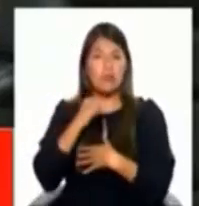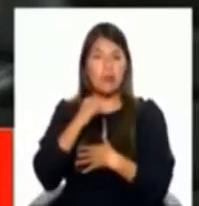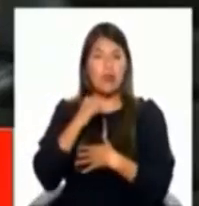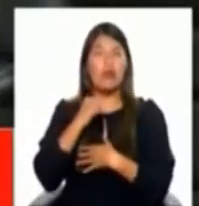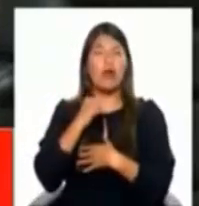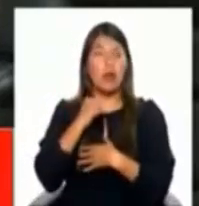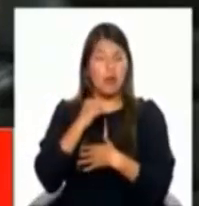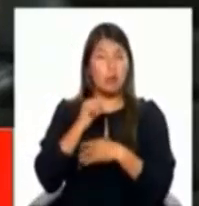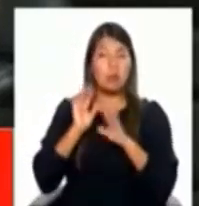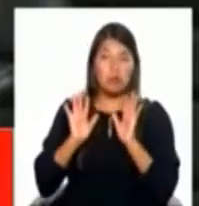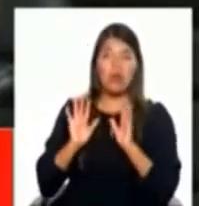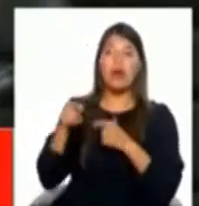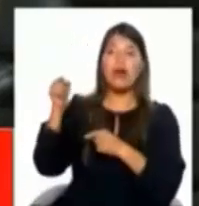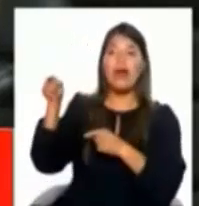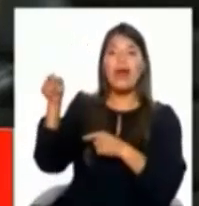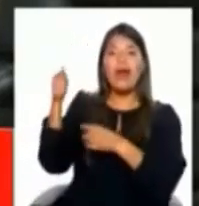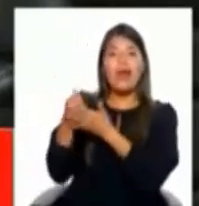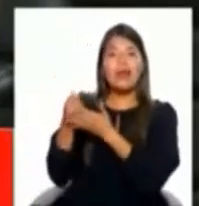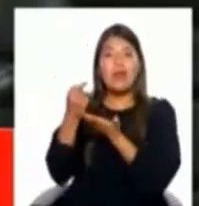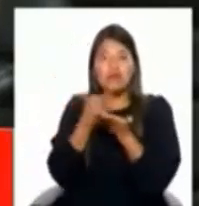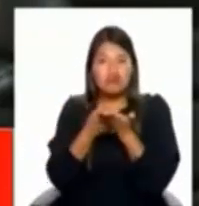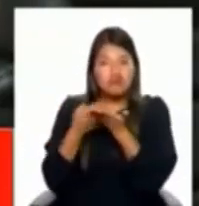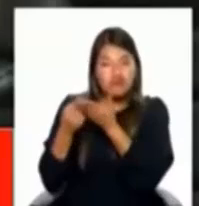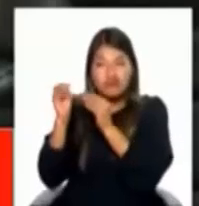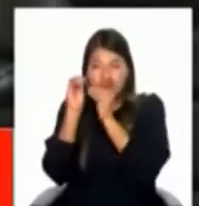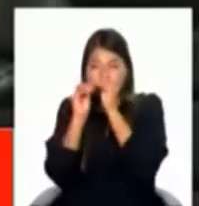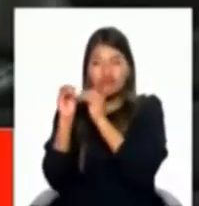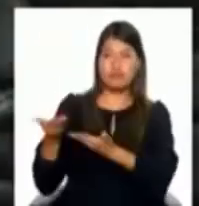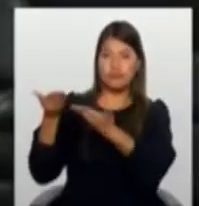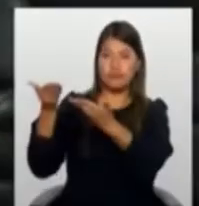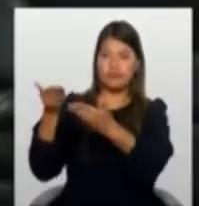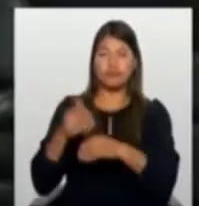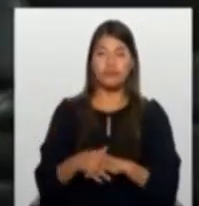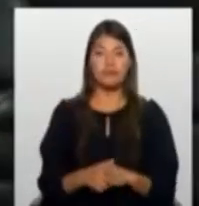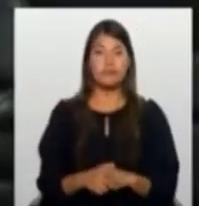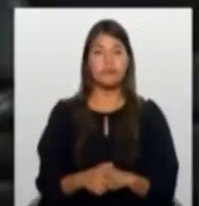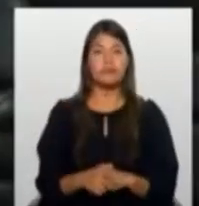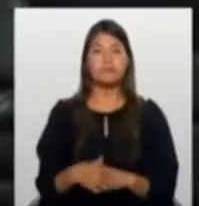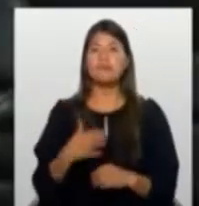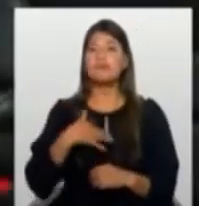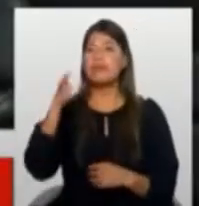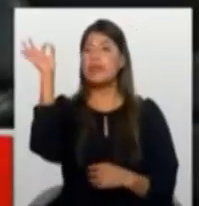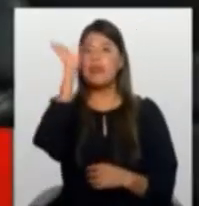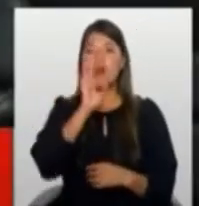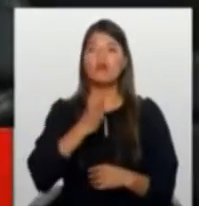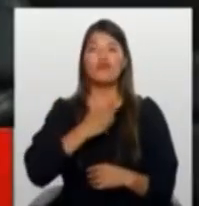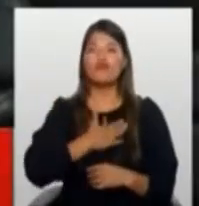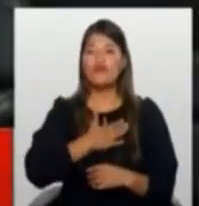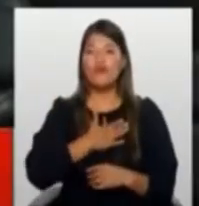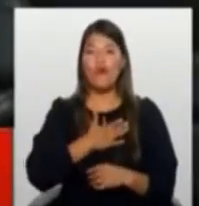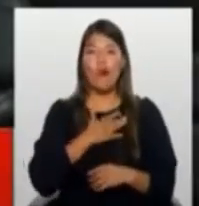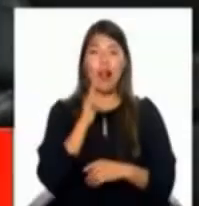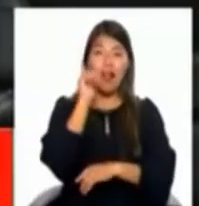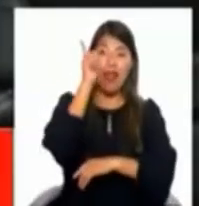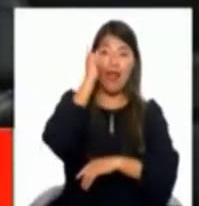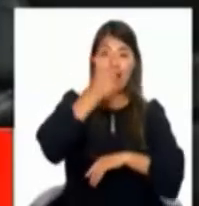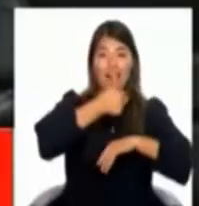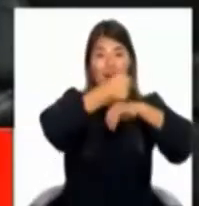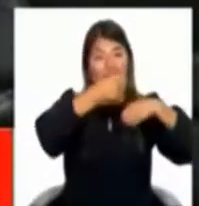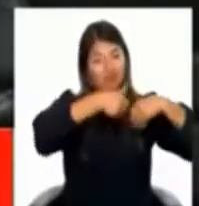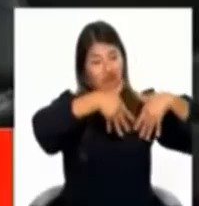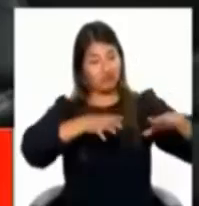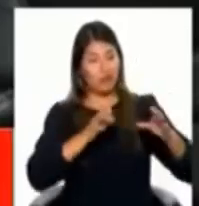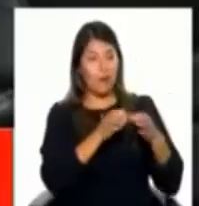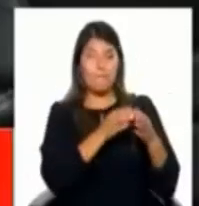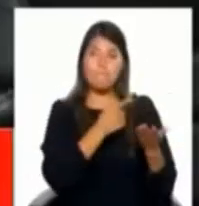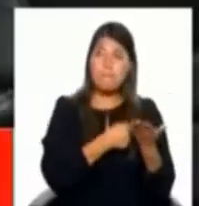que la corrupta puede ser otra. Vamos a escuchar sus declaraciones. No existe una organización criminal, ni